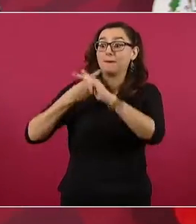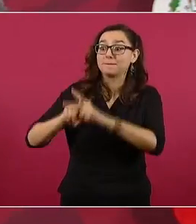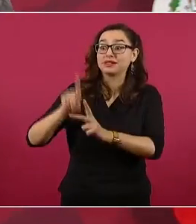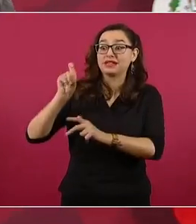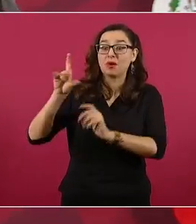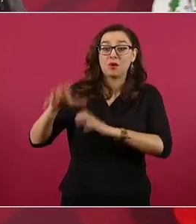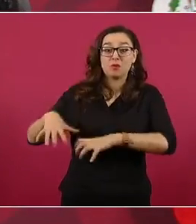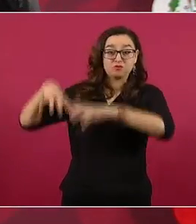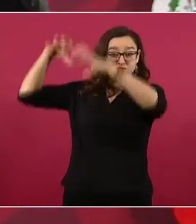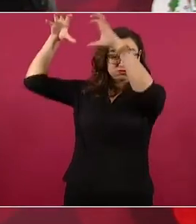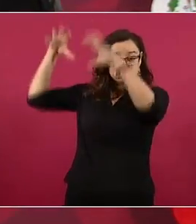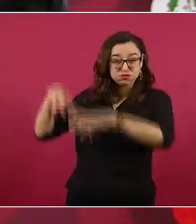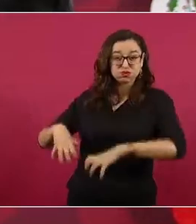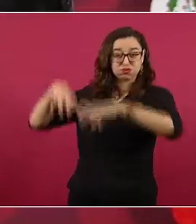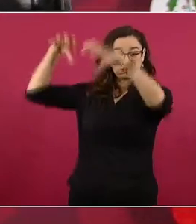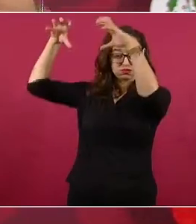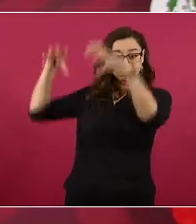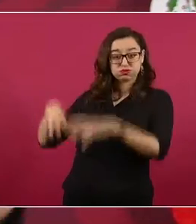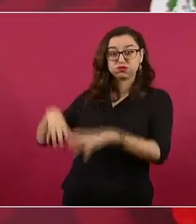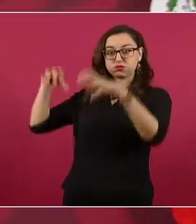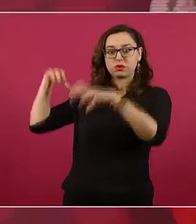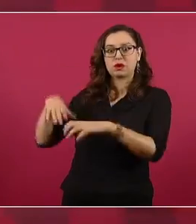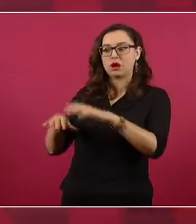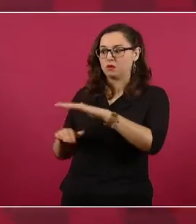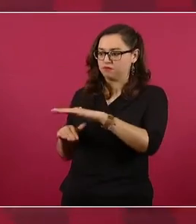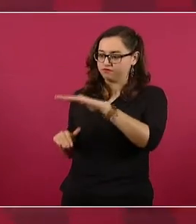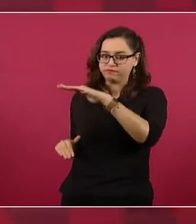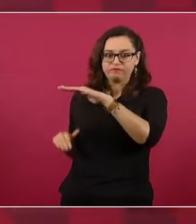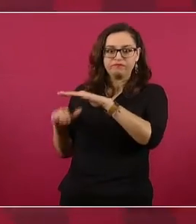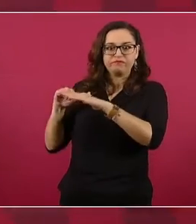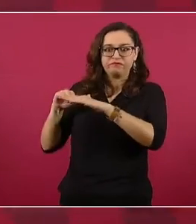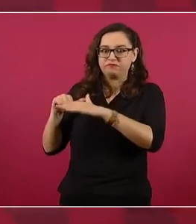inundar toda la planicie.